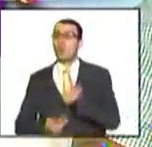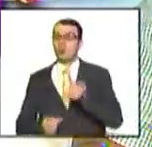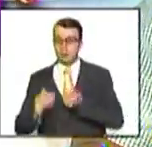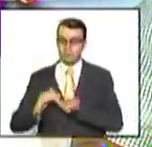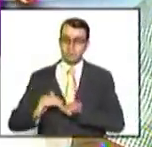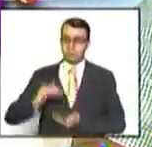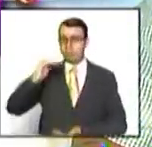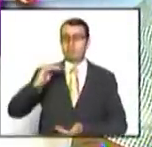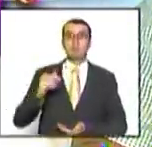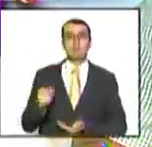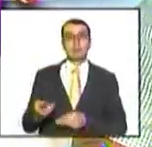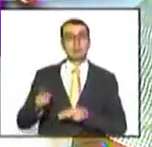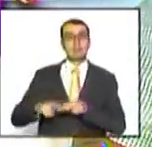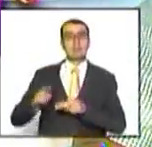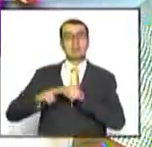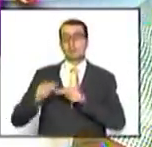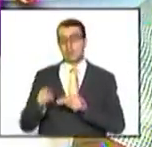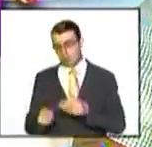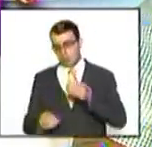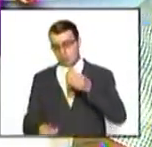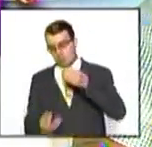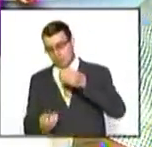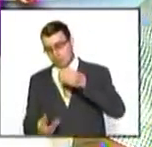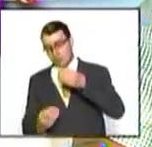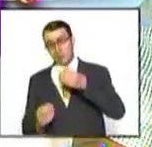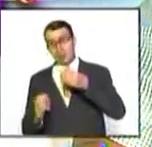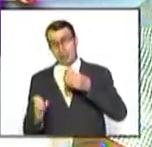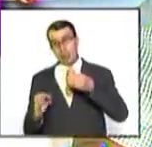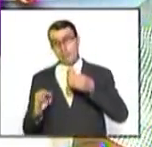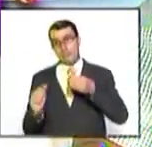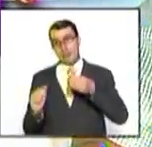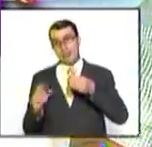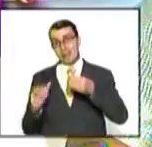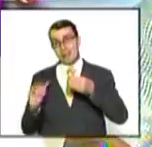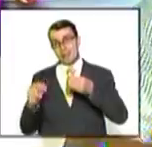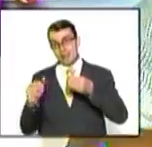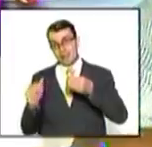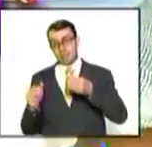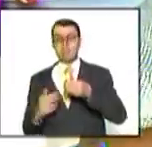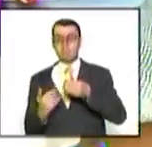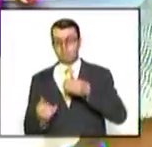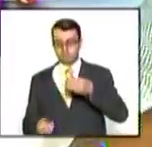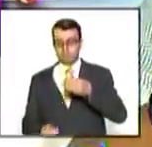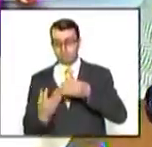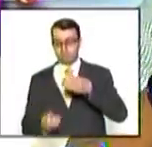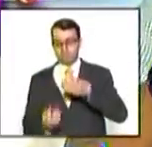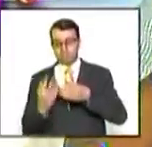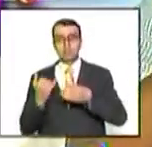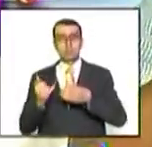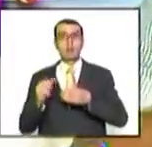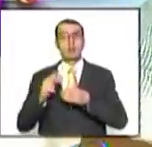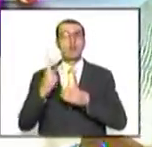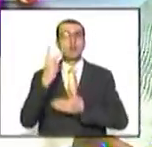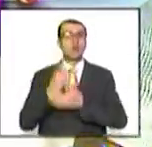de plaquetas que es con cualquier otro anticoagulante. Entonces, una vez escogido el